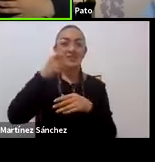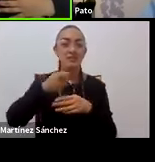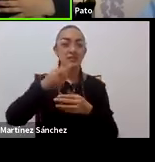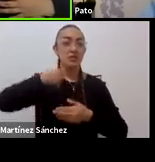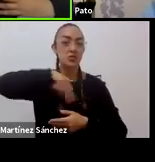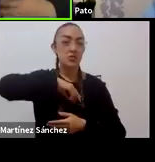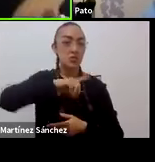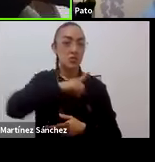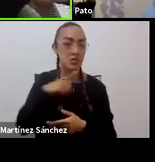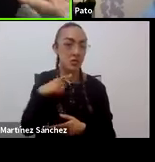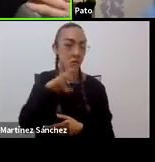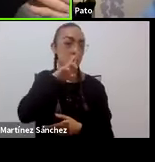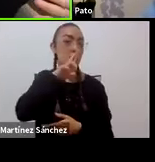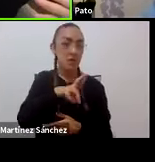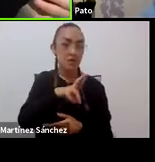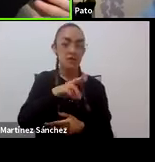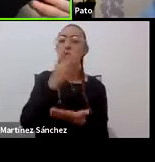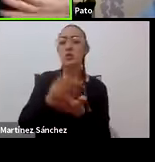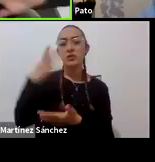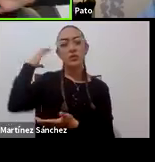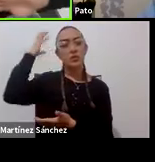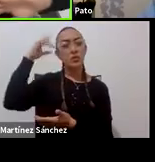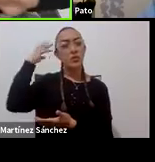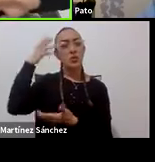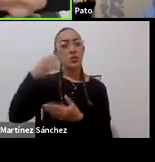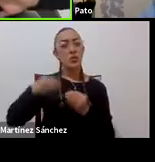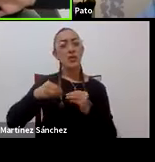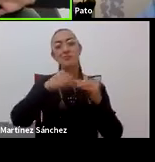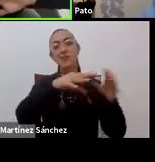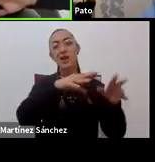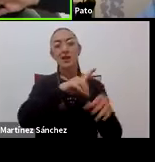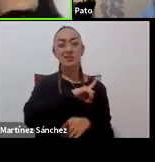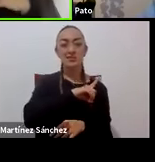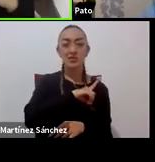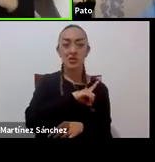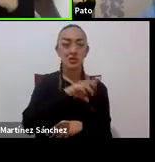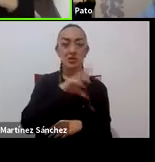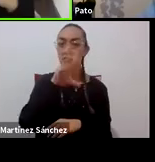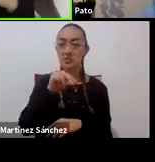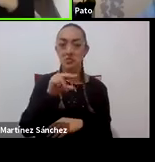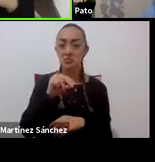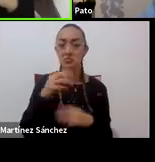con nuestras reflexiones y dejarlos a ellos con las suyas. ¿Cuál era el punto de convergencia?